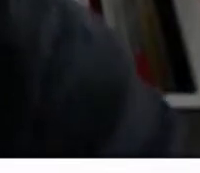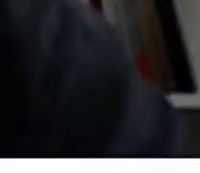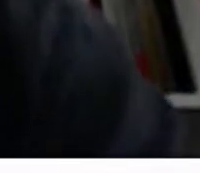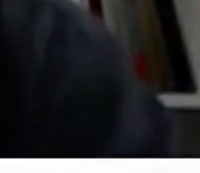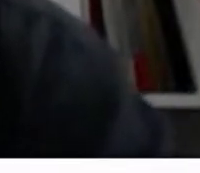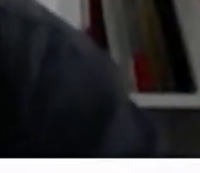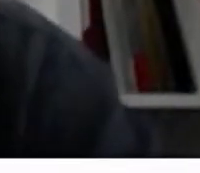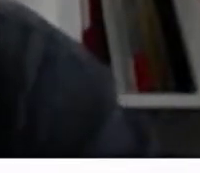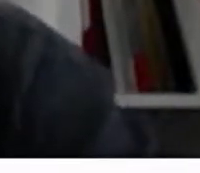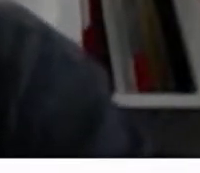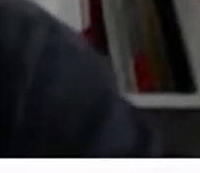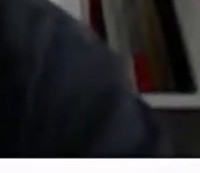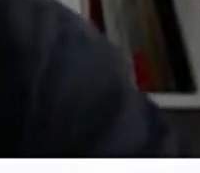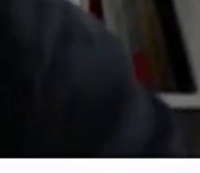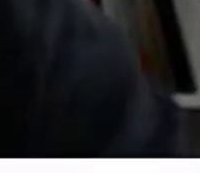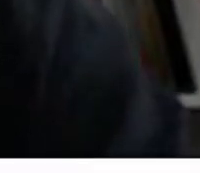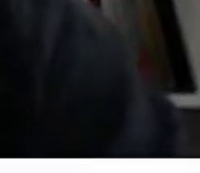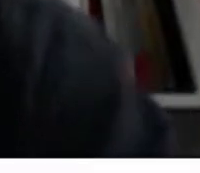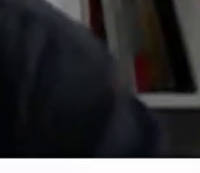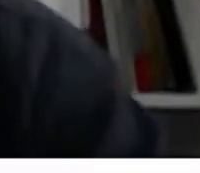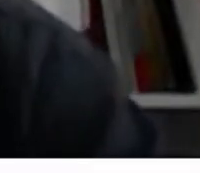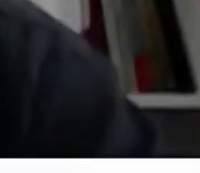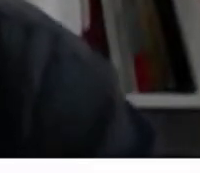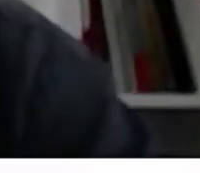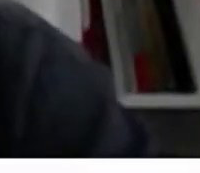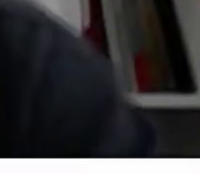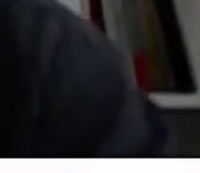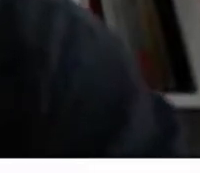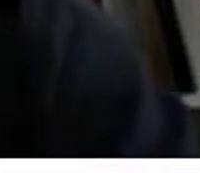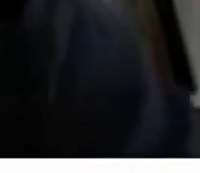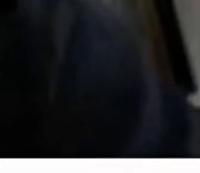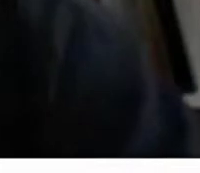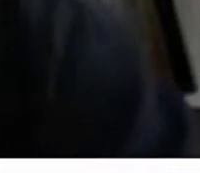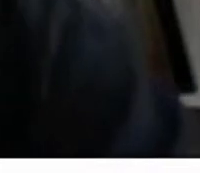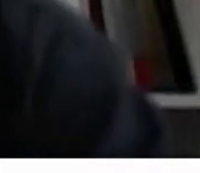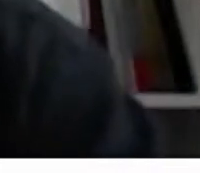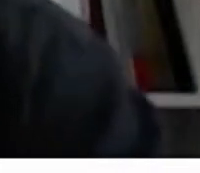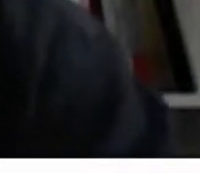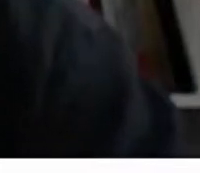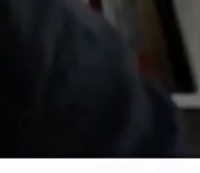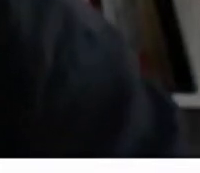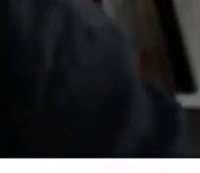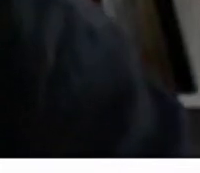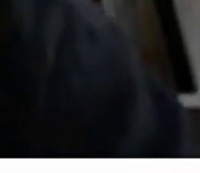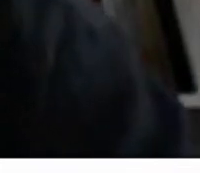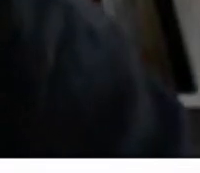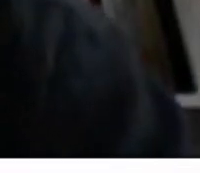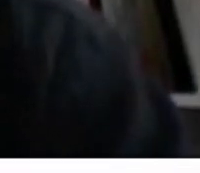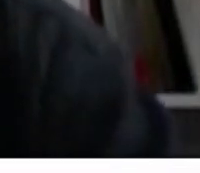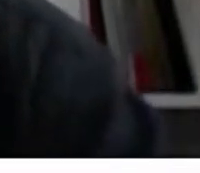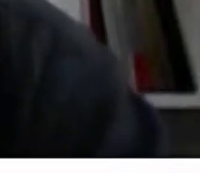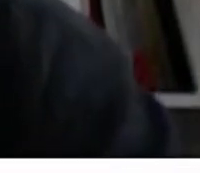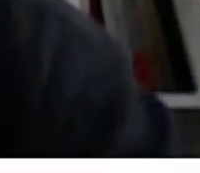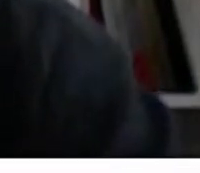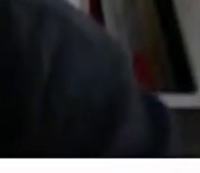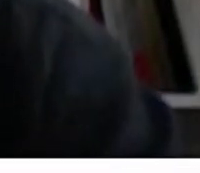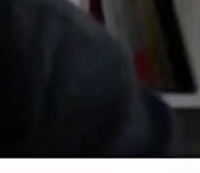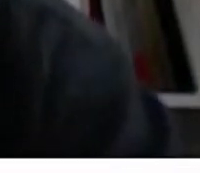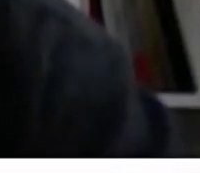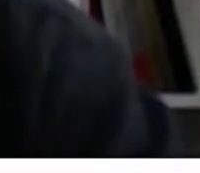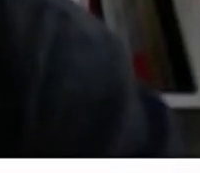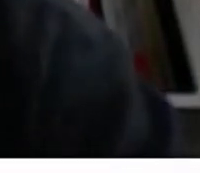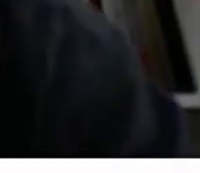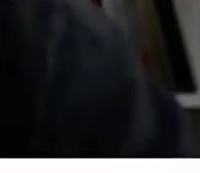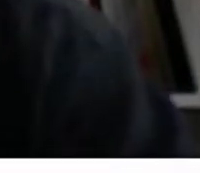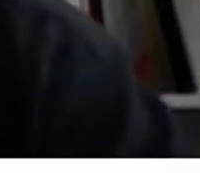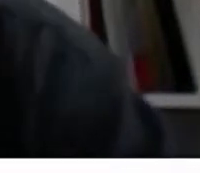con la hidrovía, lo vemos con los biocombustibles, lo vemos con la deuda histórica que tiene Nación con Santa Fe. Entonces, que tarde